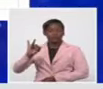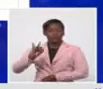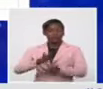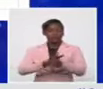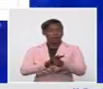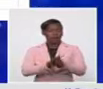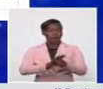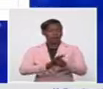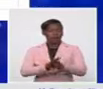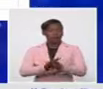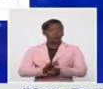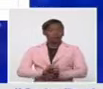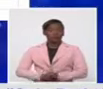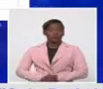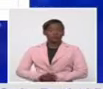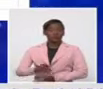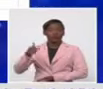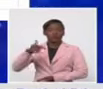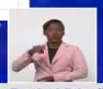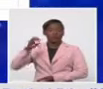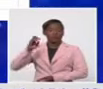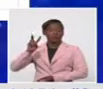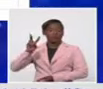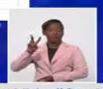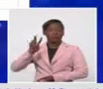Naranjo, Jovellanos con